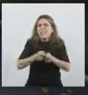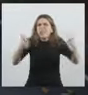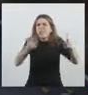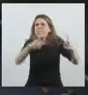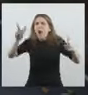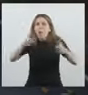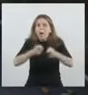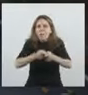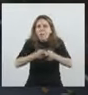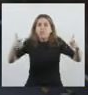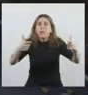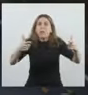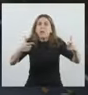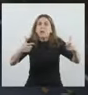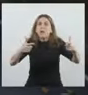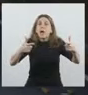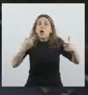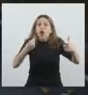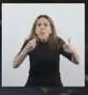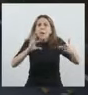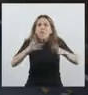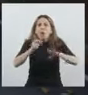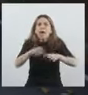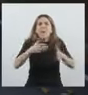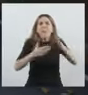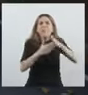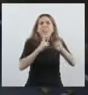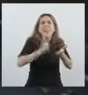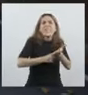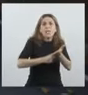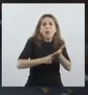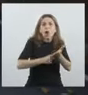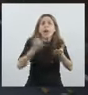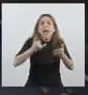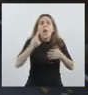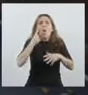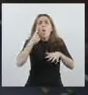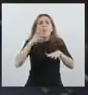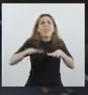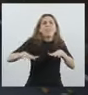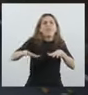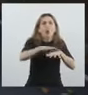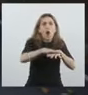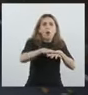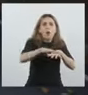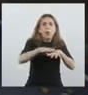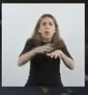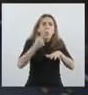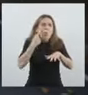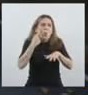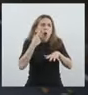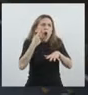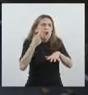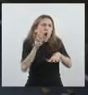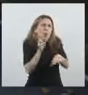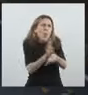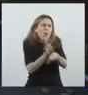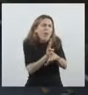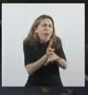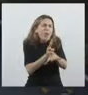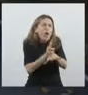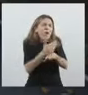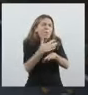que implementemos, de que haya un control riguroso en cada jurisdicción y fundamentalmente del compromiso de